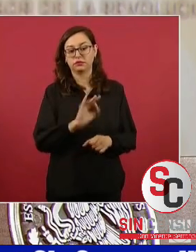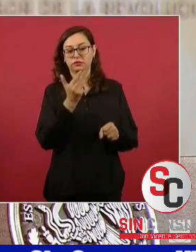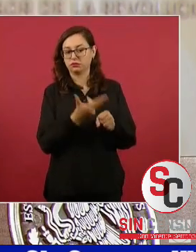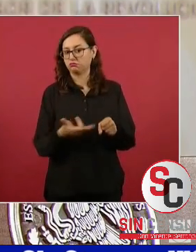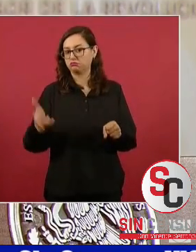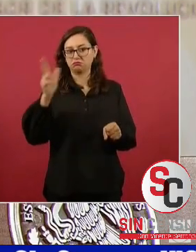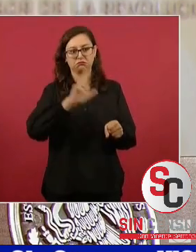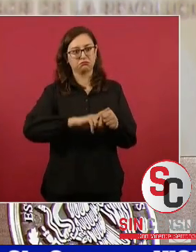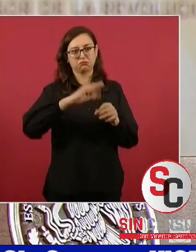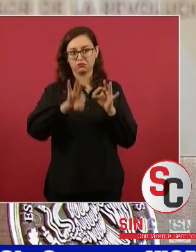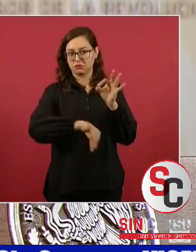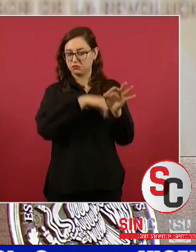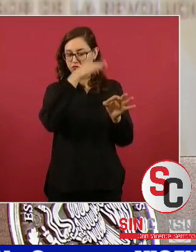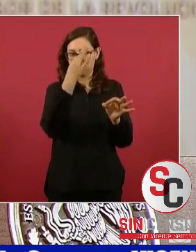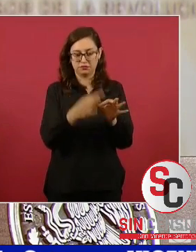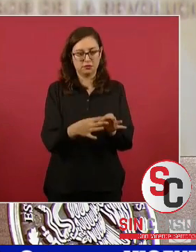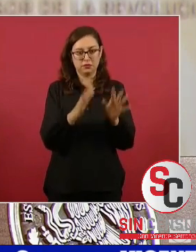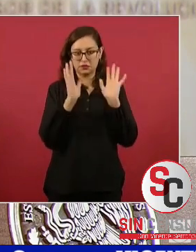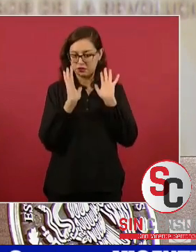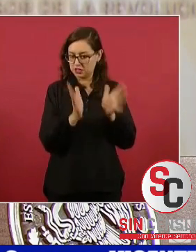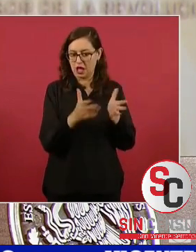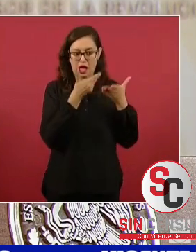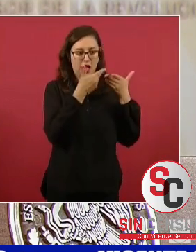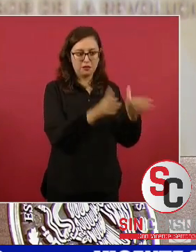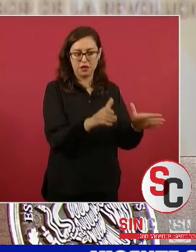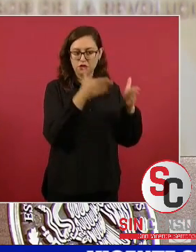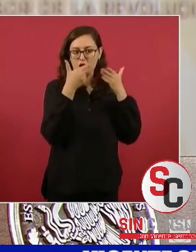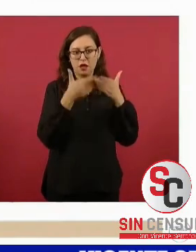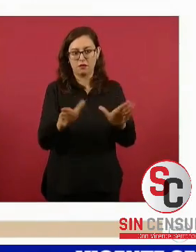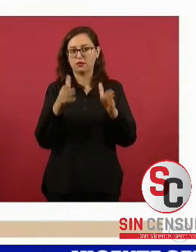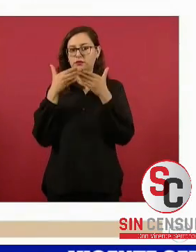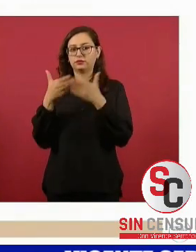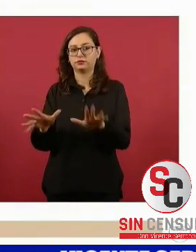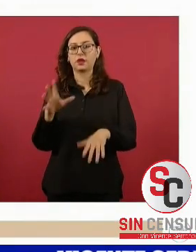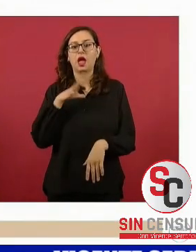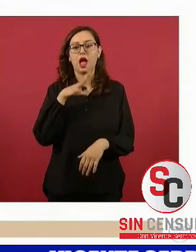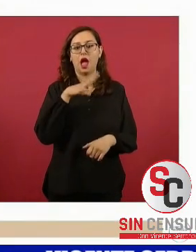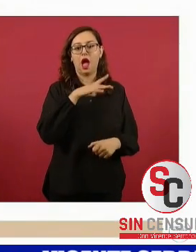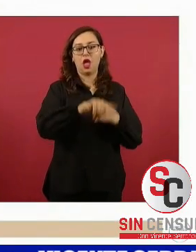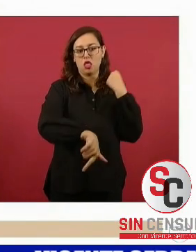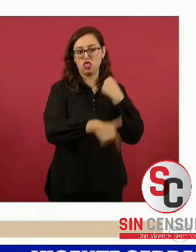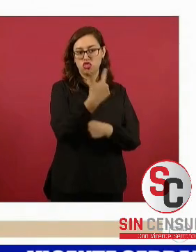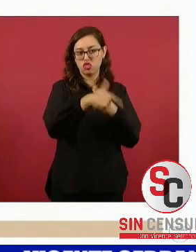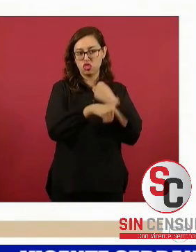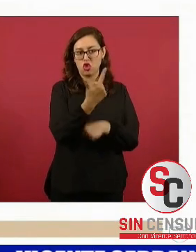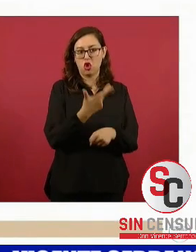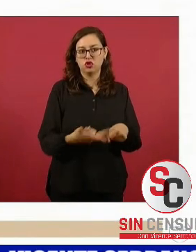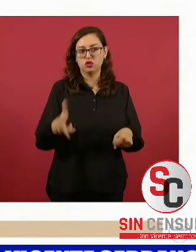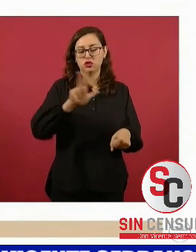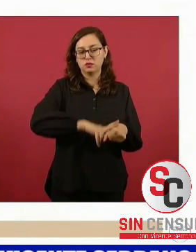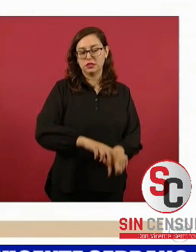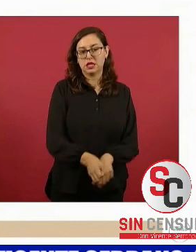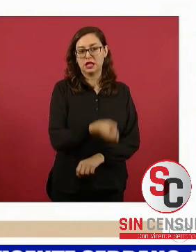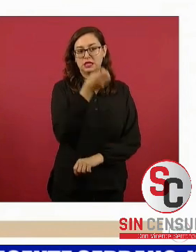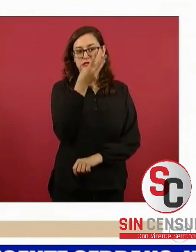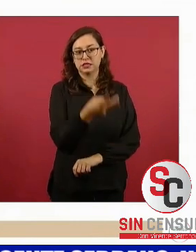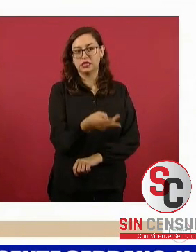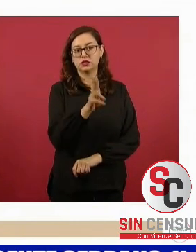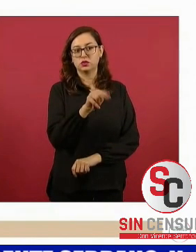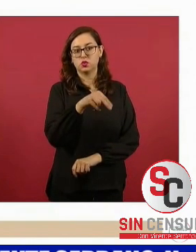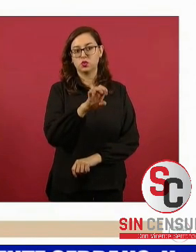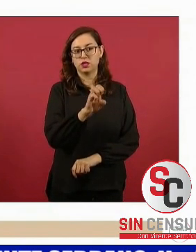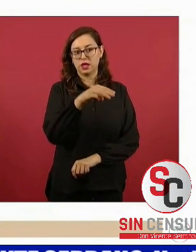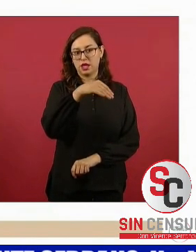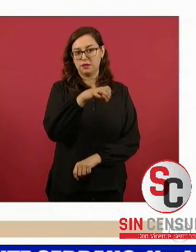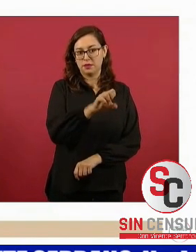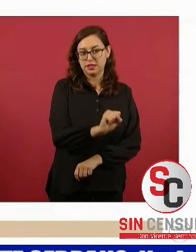hospitales, el 100% de las unidades. Son 12 hospitales, 3 unidades de especialidades médicas y